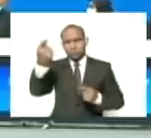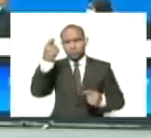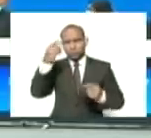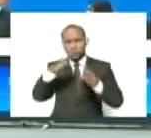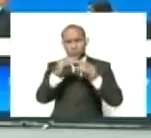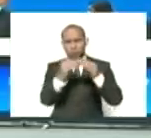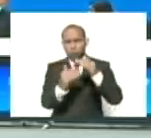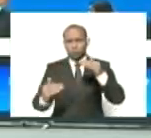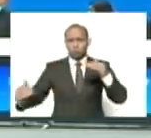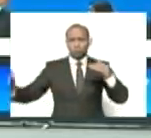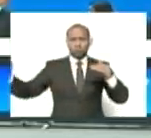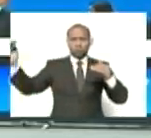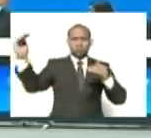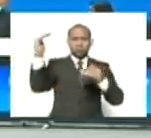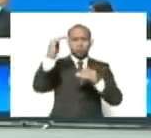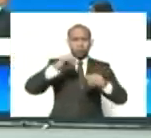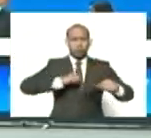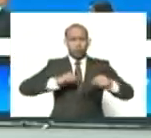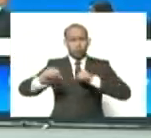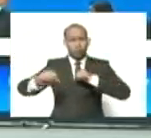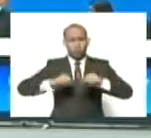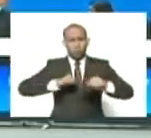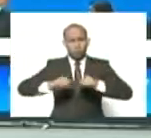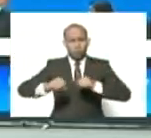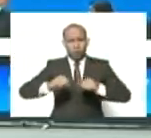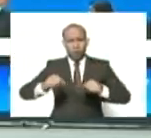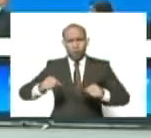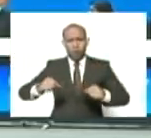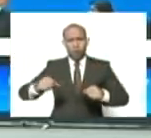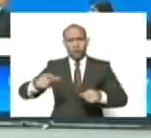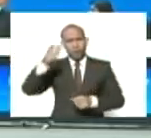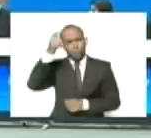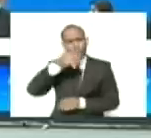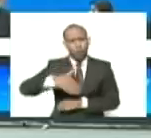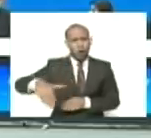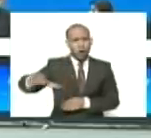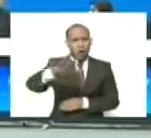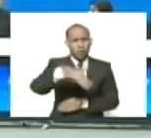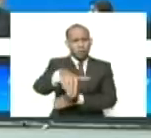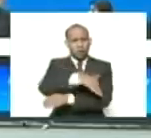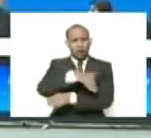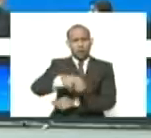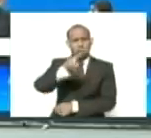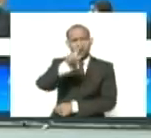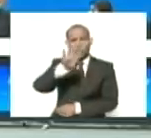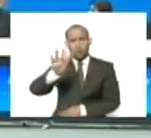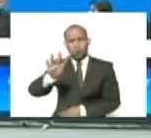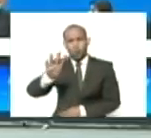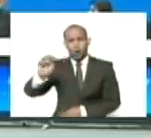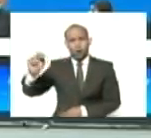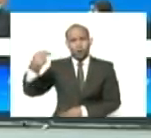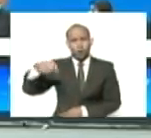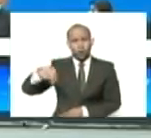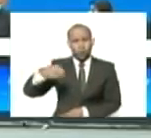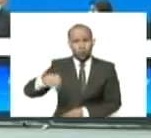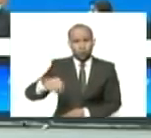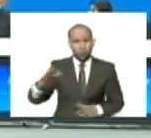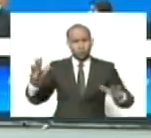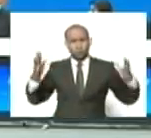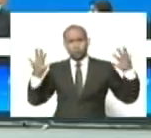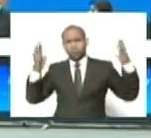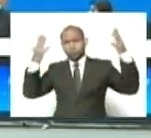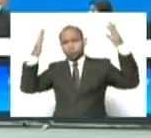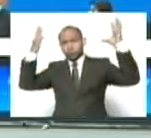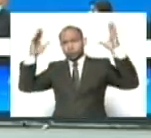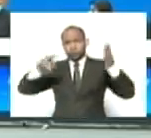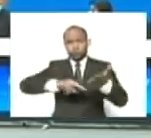alto, con movilización del pueblo alborotado en las calles, para el 24 de junio, cuando estemos celebrando por todo lo